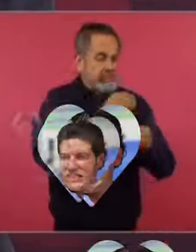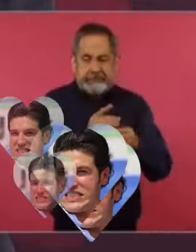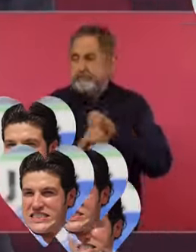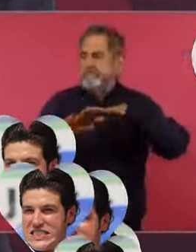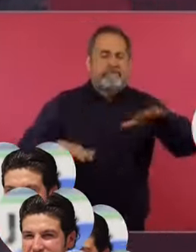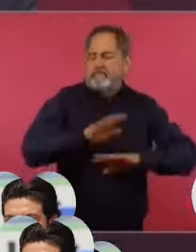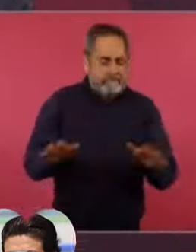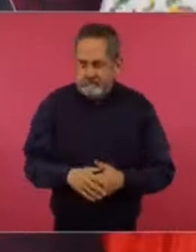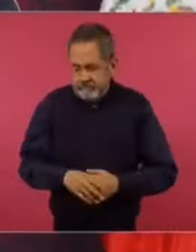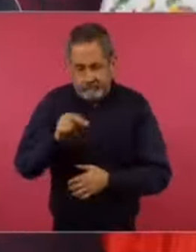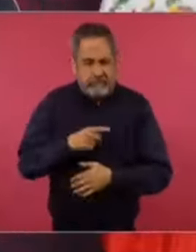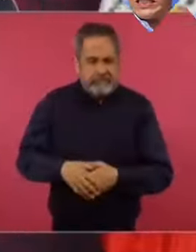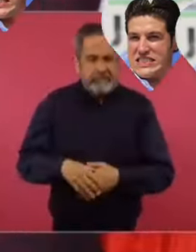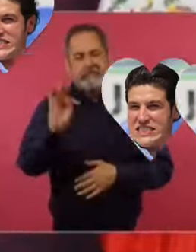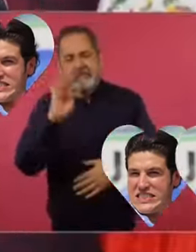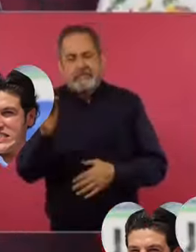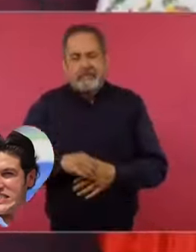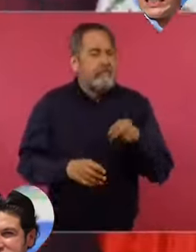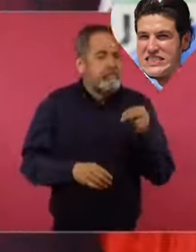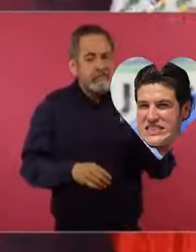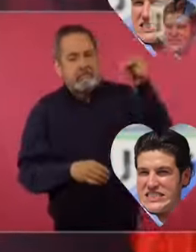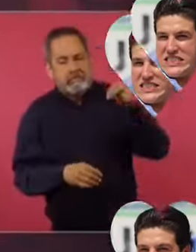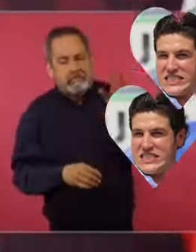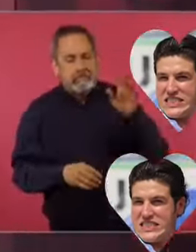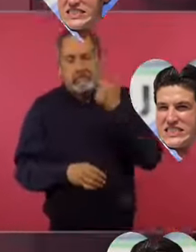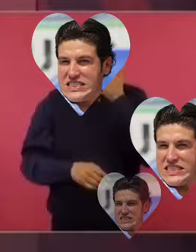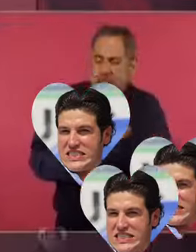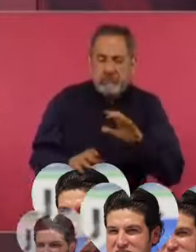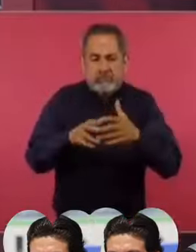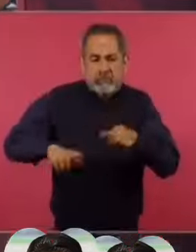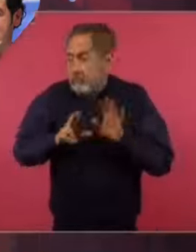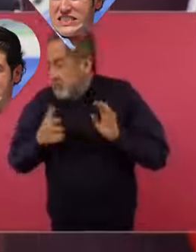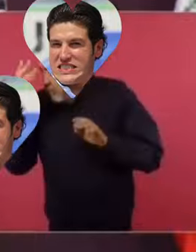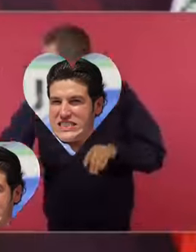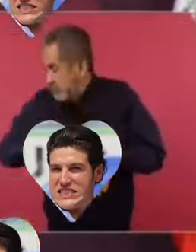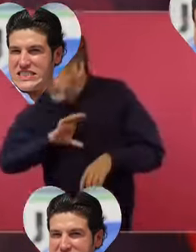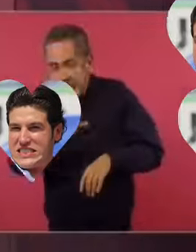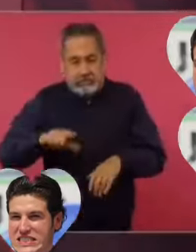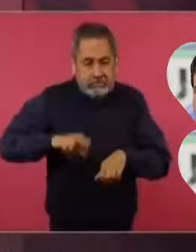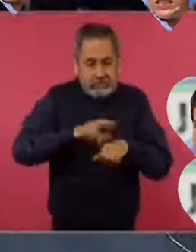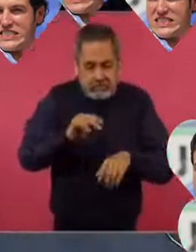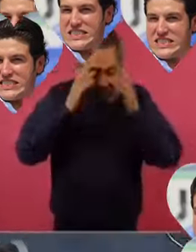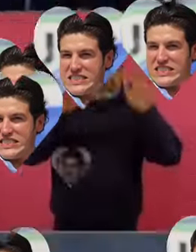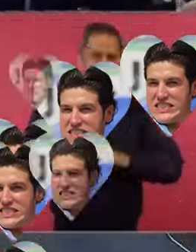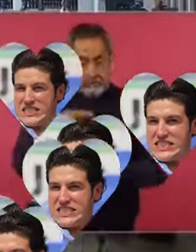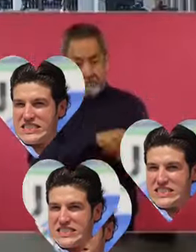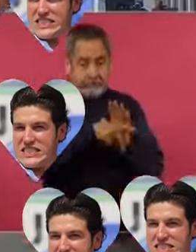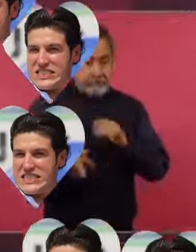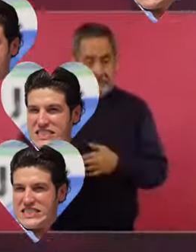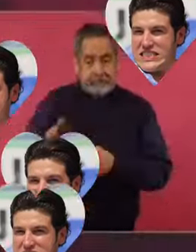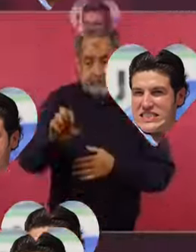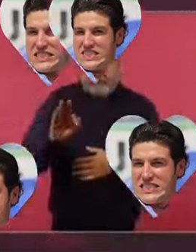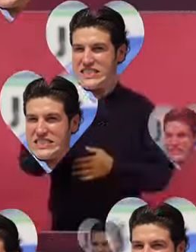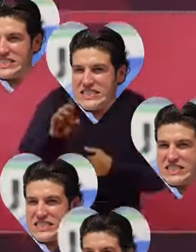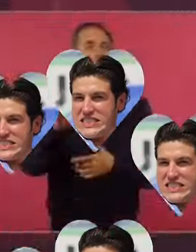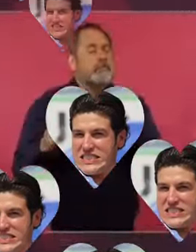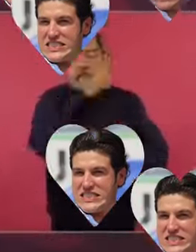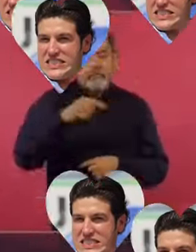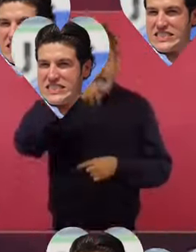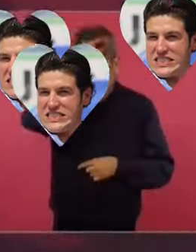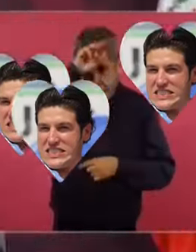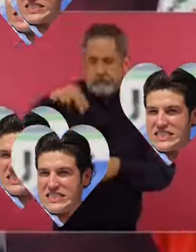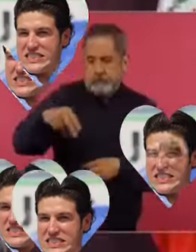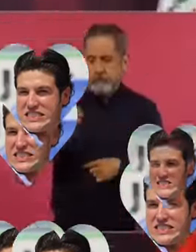inestabilidad política. Una cosa es que el norte no quiera al gobernador. No sé si lo quiere o no lo quiere. ¿Lo quiere? No lo quiere. Bueno, el norte allá en